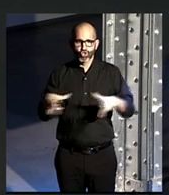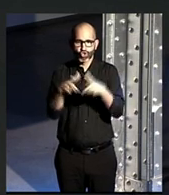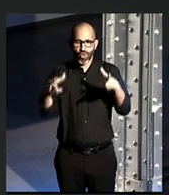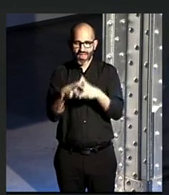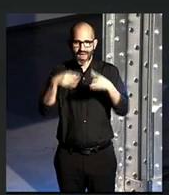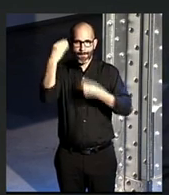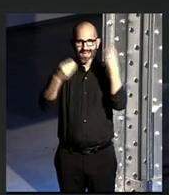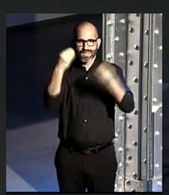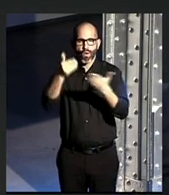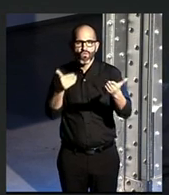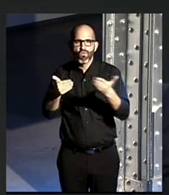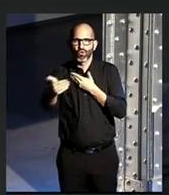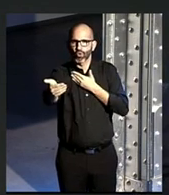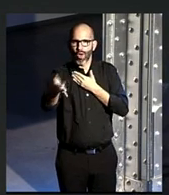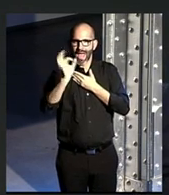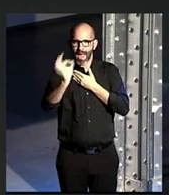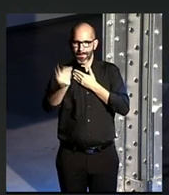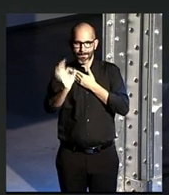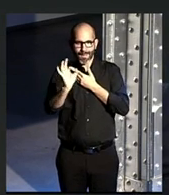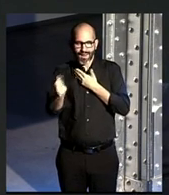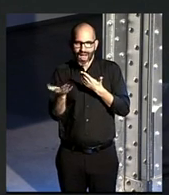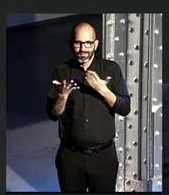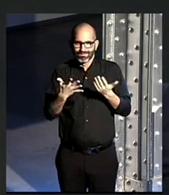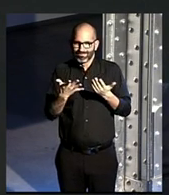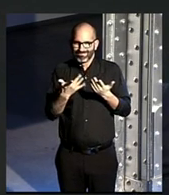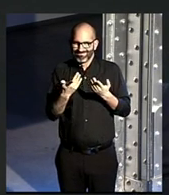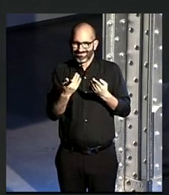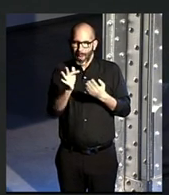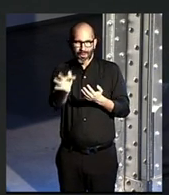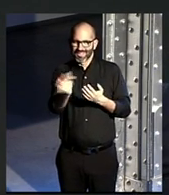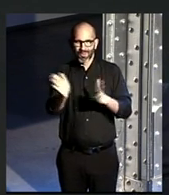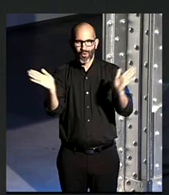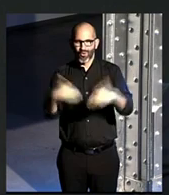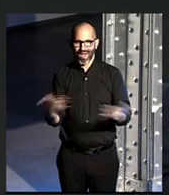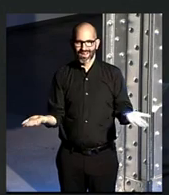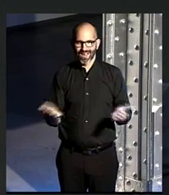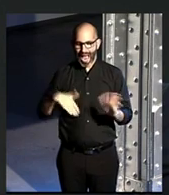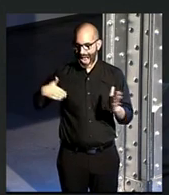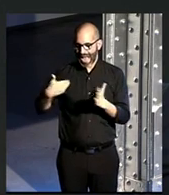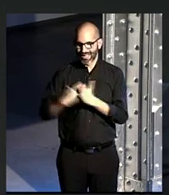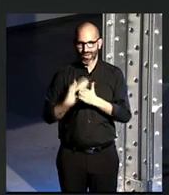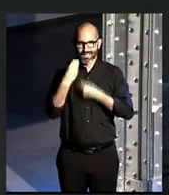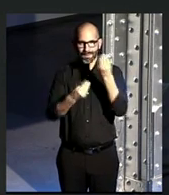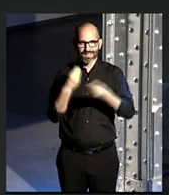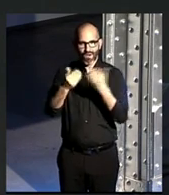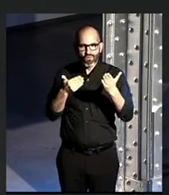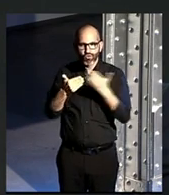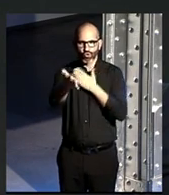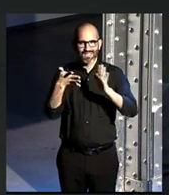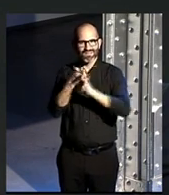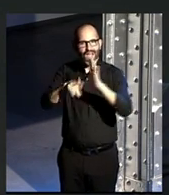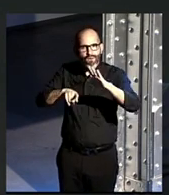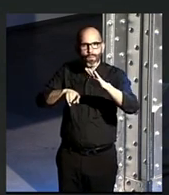futuro no tiene nada de agradable. No sé, hasta ahora el futuro se contemplaba como progreso,